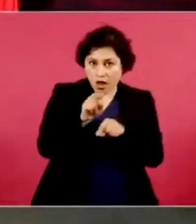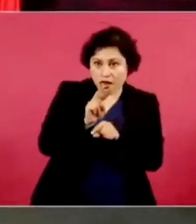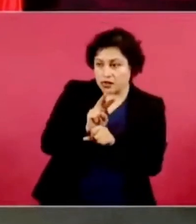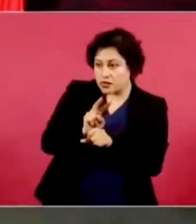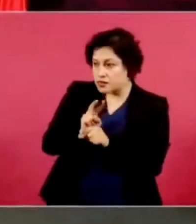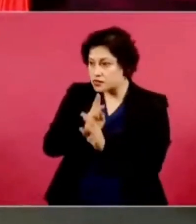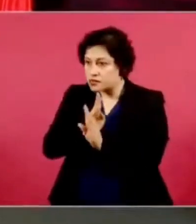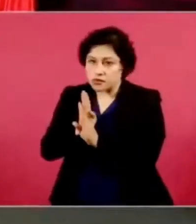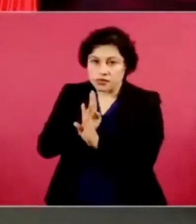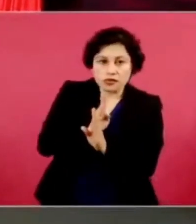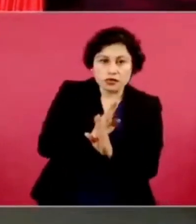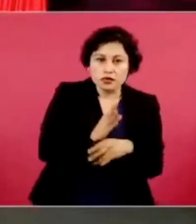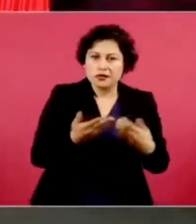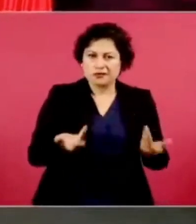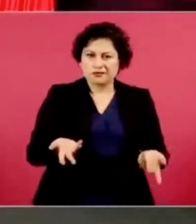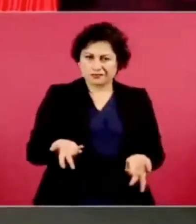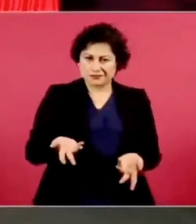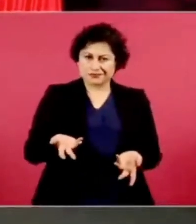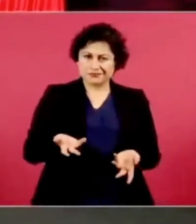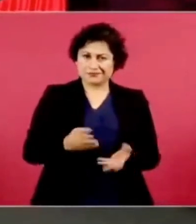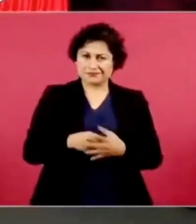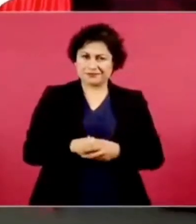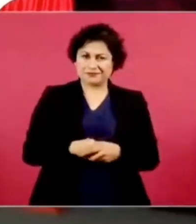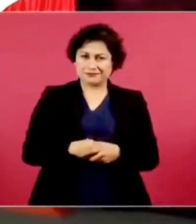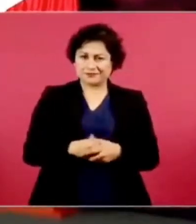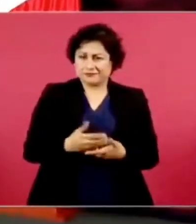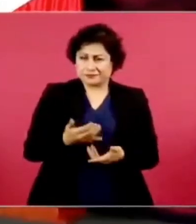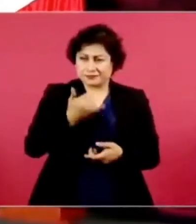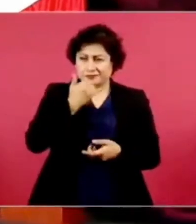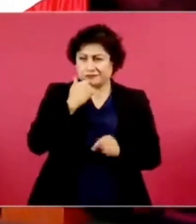¿Y qué están haciendo